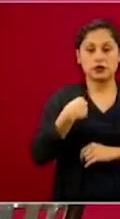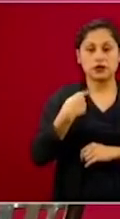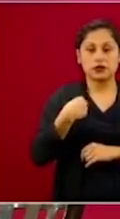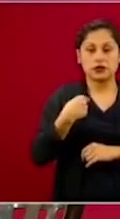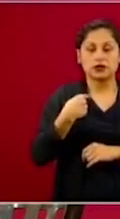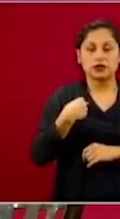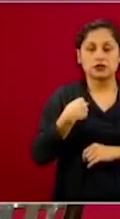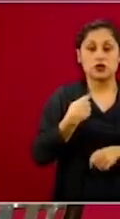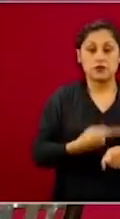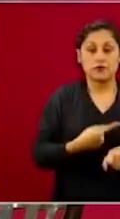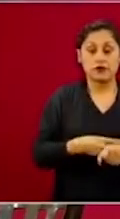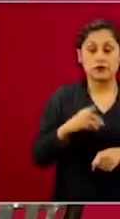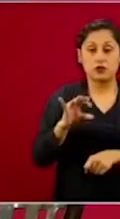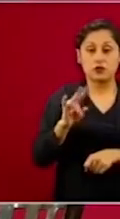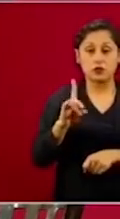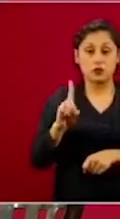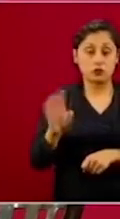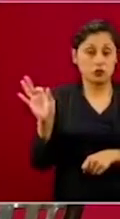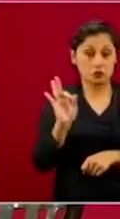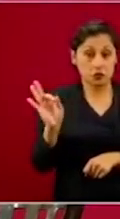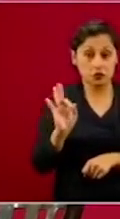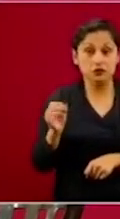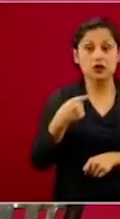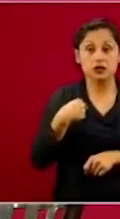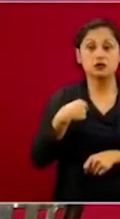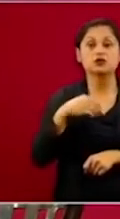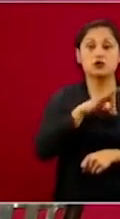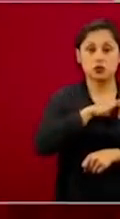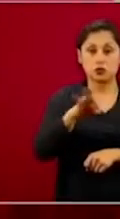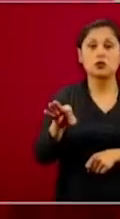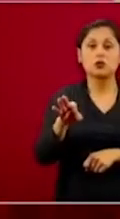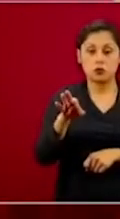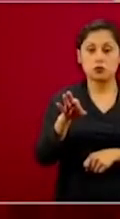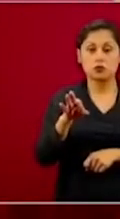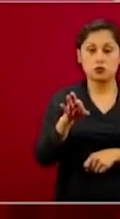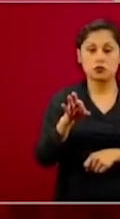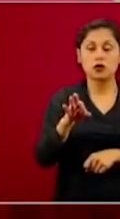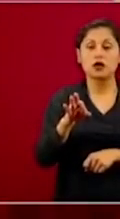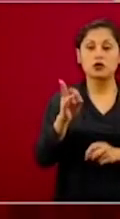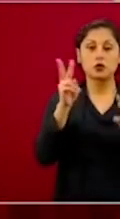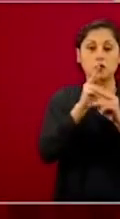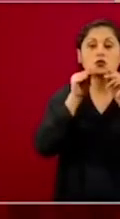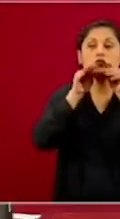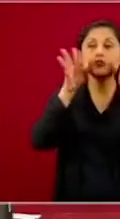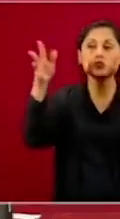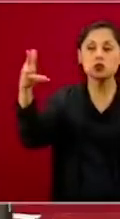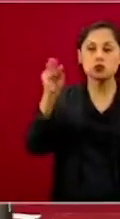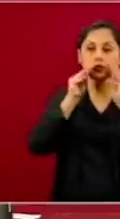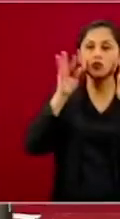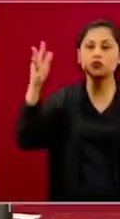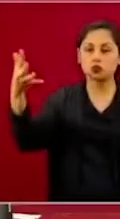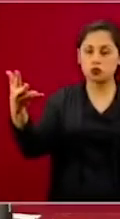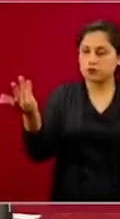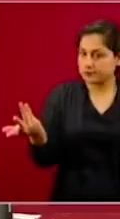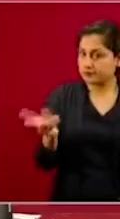COVID, estaría en posibilidad de proyectar cierta cantidad de aire con también partículas. Es decir, no es